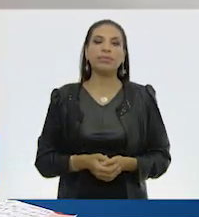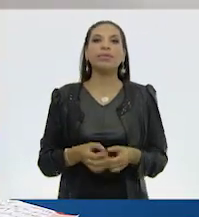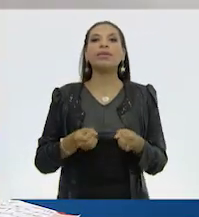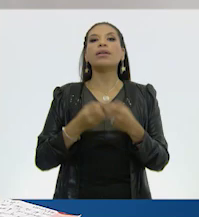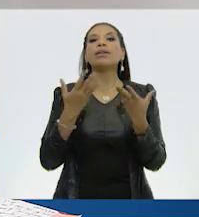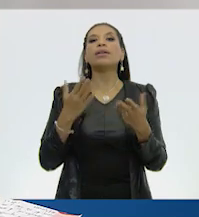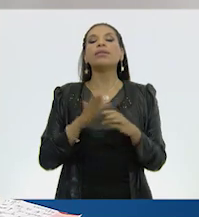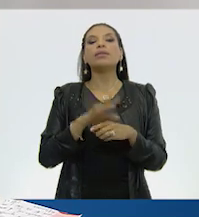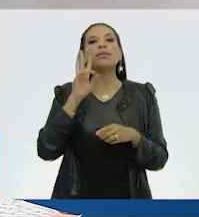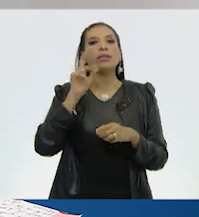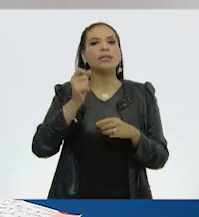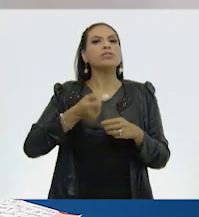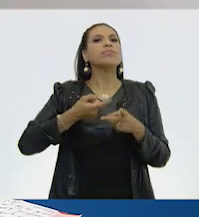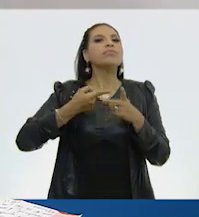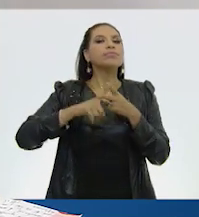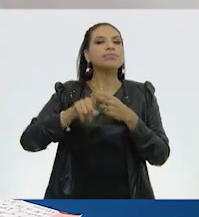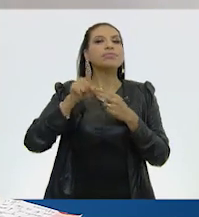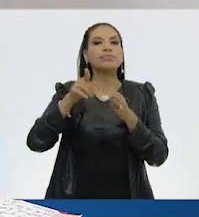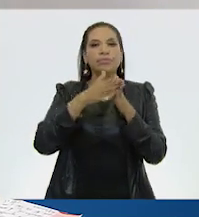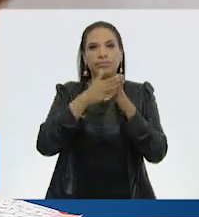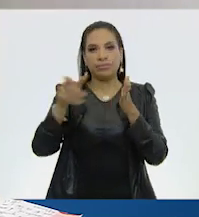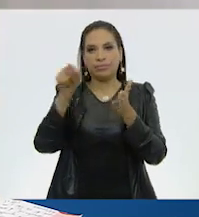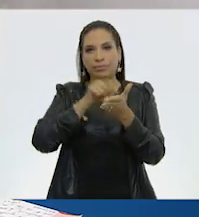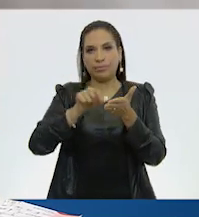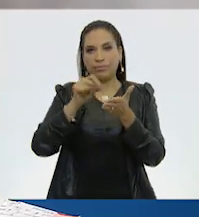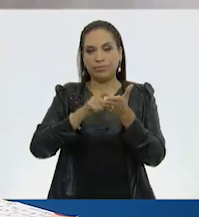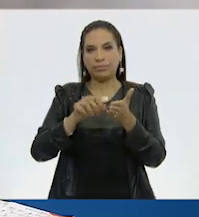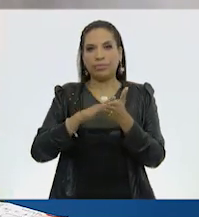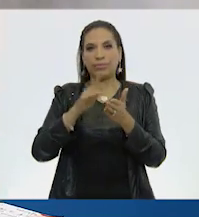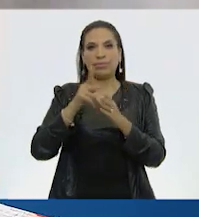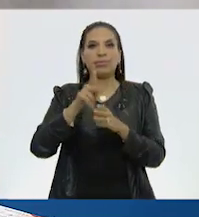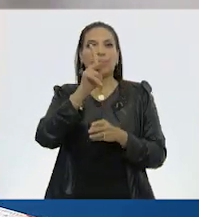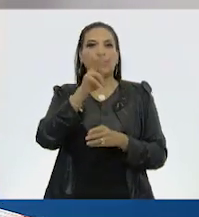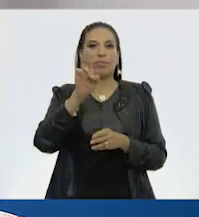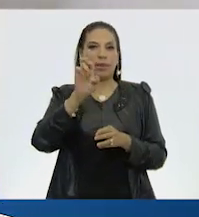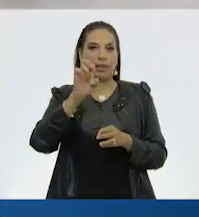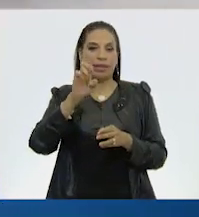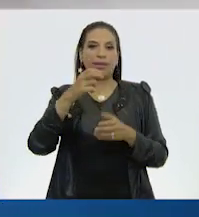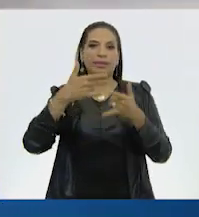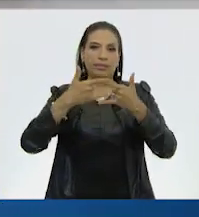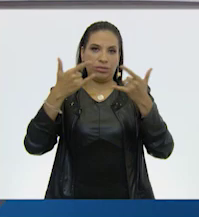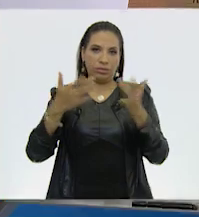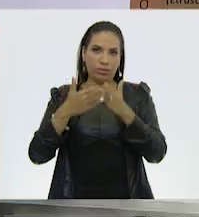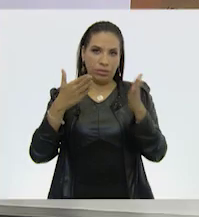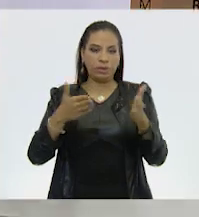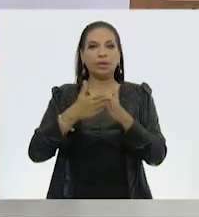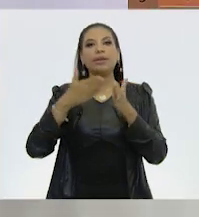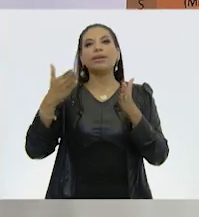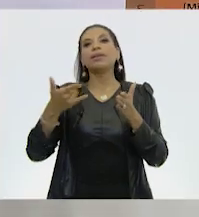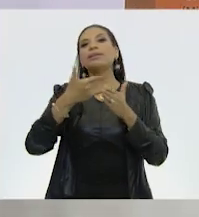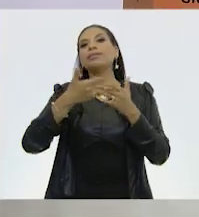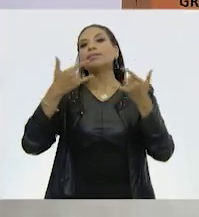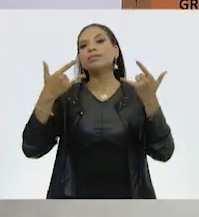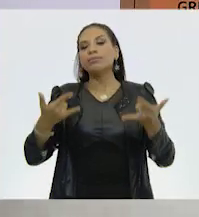Claro, pues su aparición marca la transición entre la prehistoria y la historia.